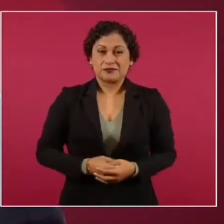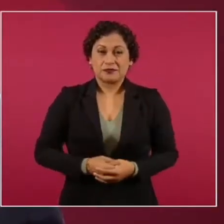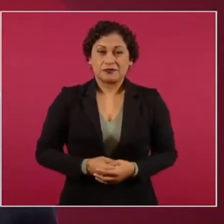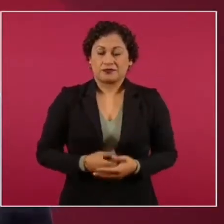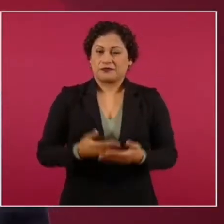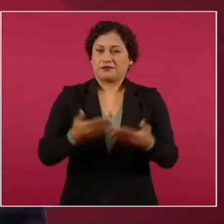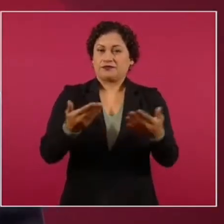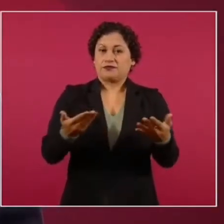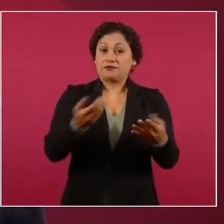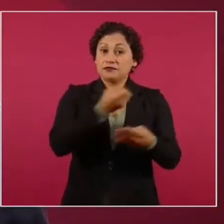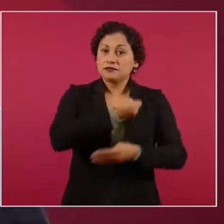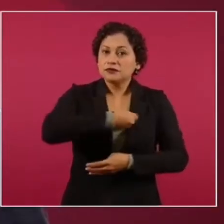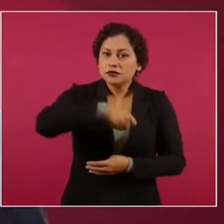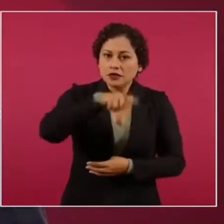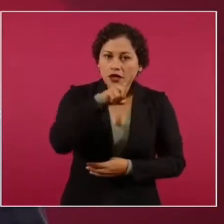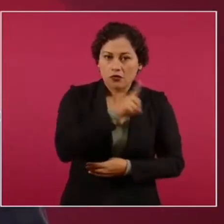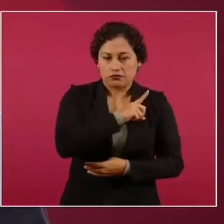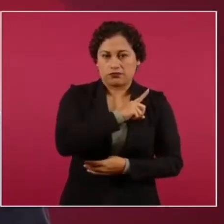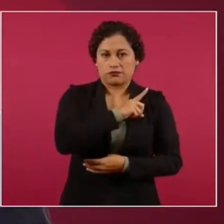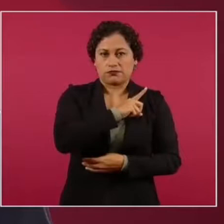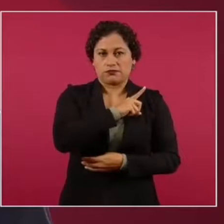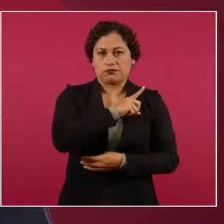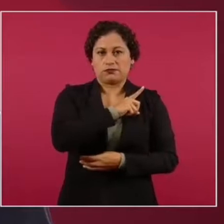los problemas de salud.